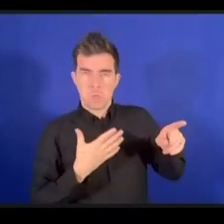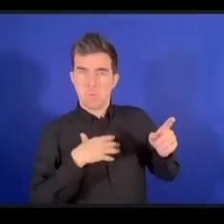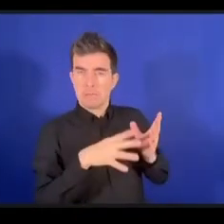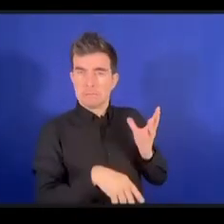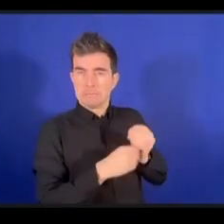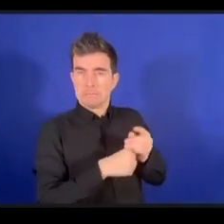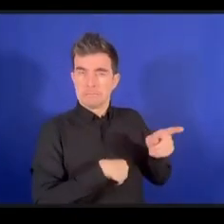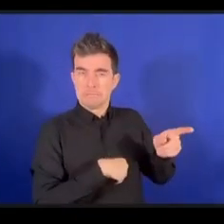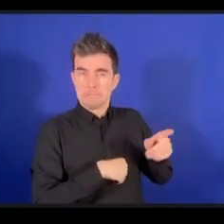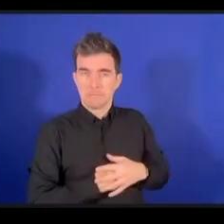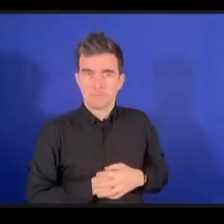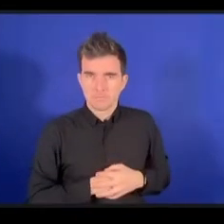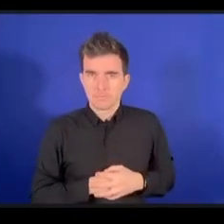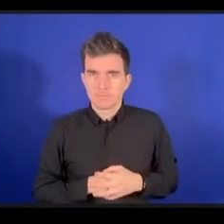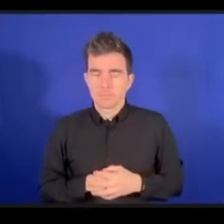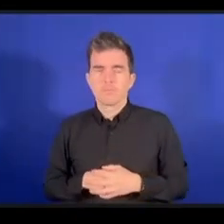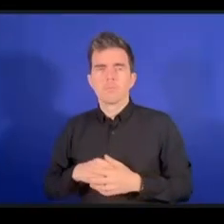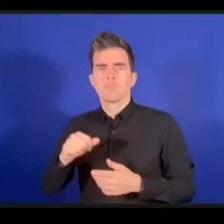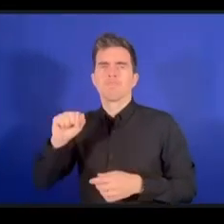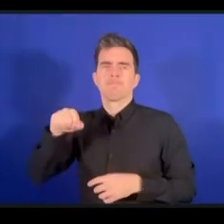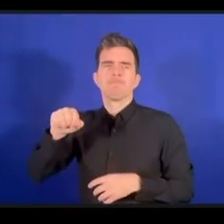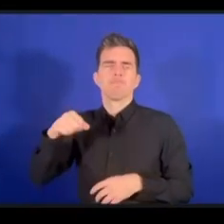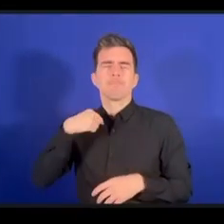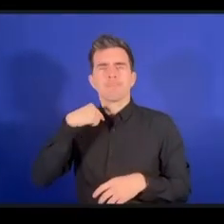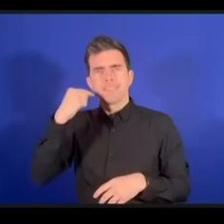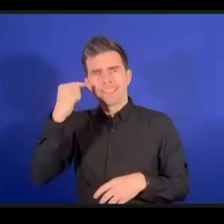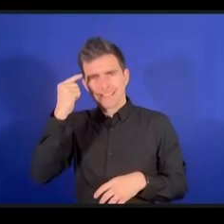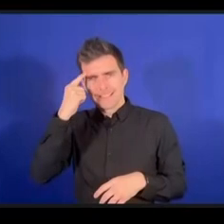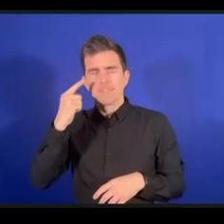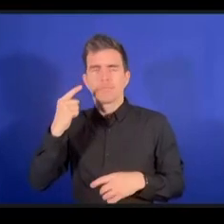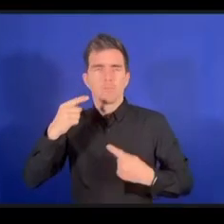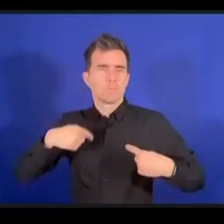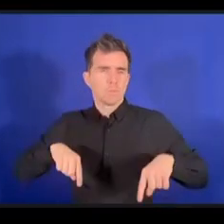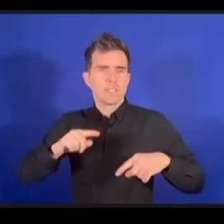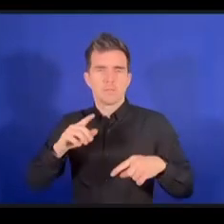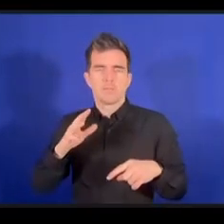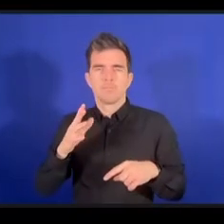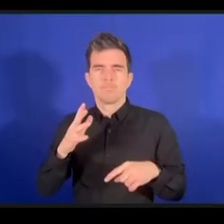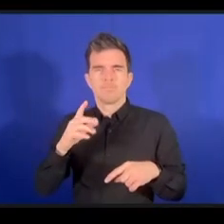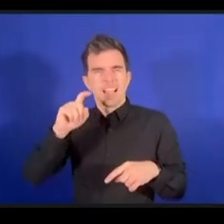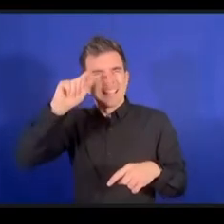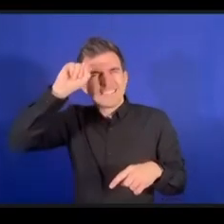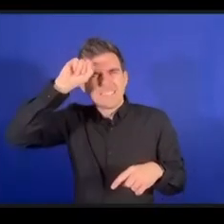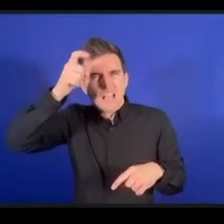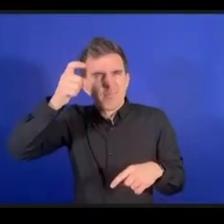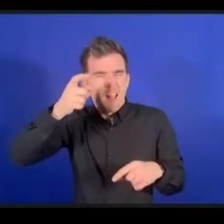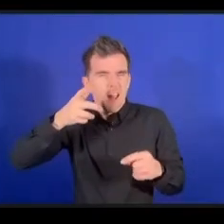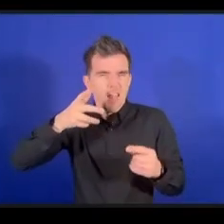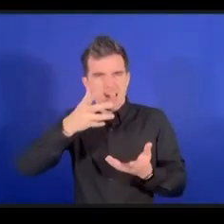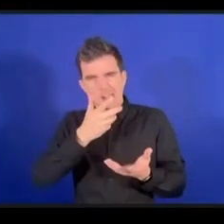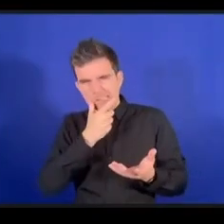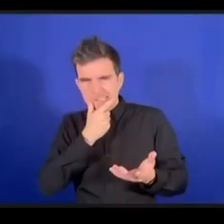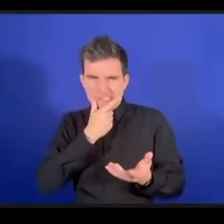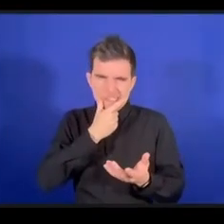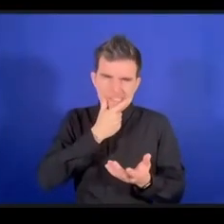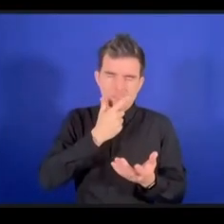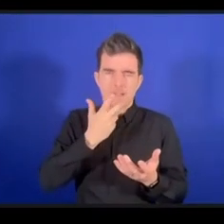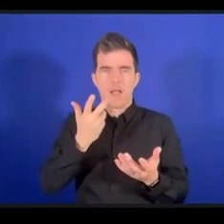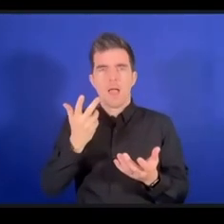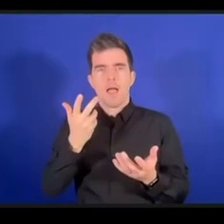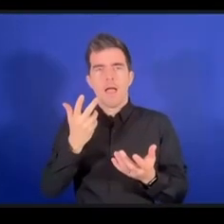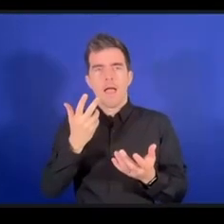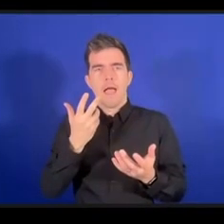difícil tener un coordinador común para todas las coaliciones dinámicas porque son